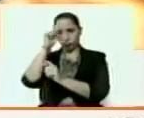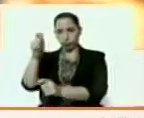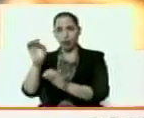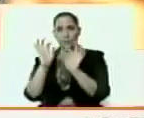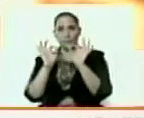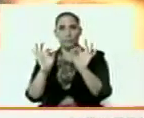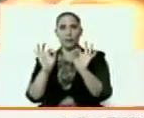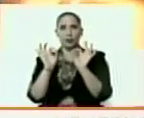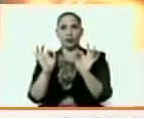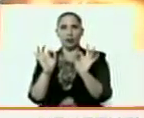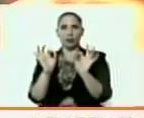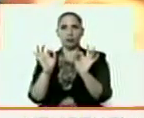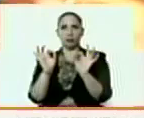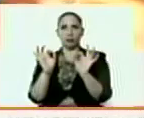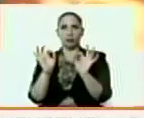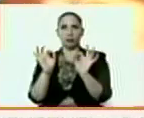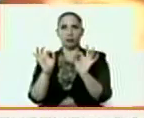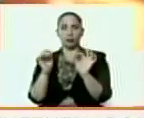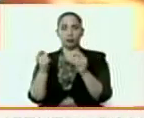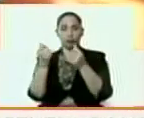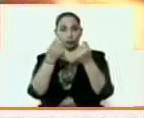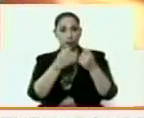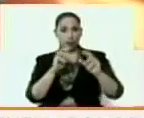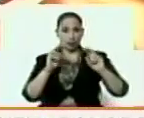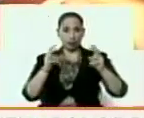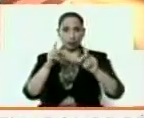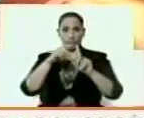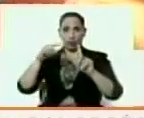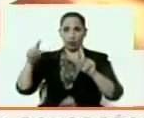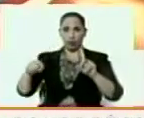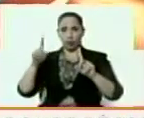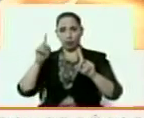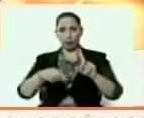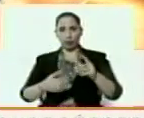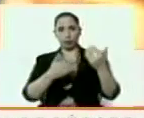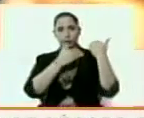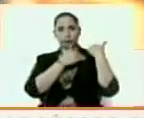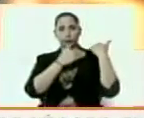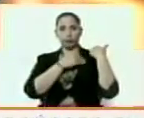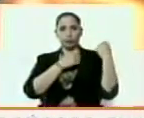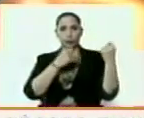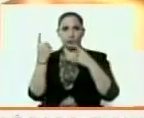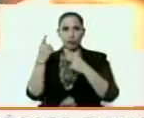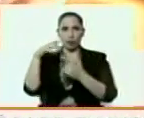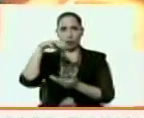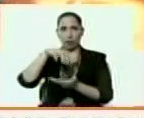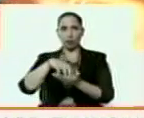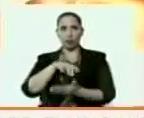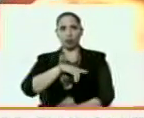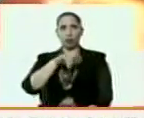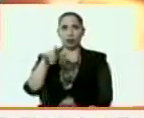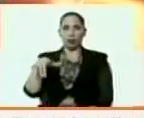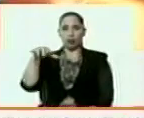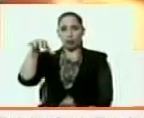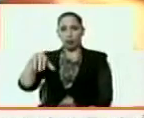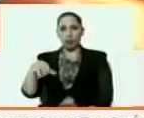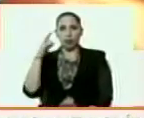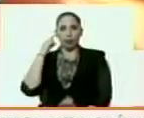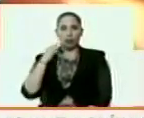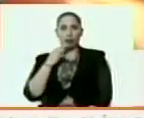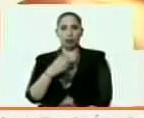especial, sobre todo el área eléctrica, y tú has estado, casi que te mudaste para el estado Bolívar para atender la